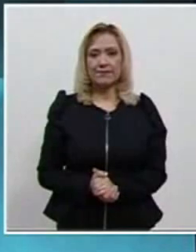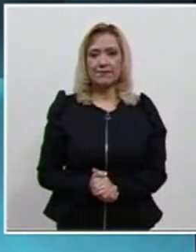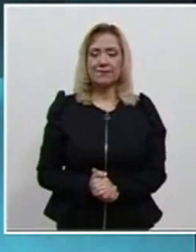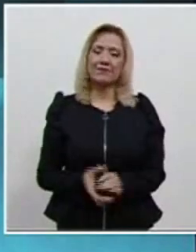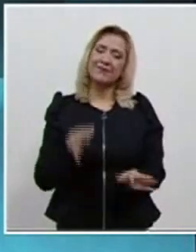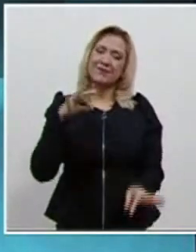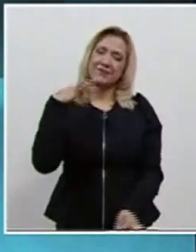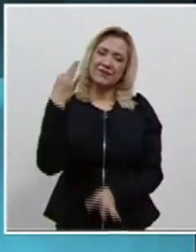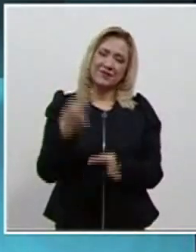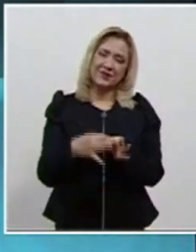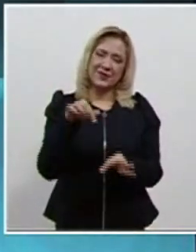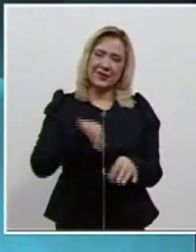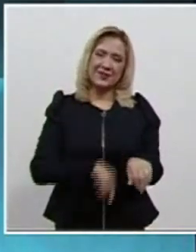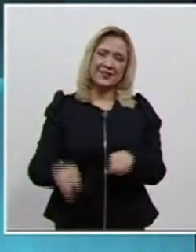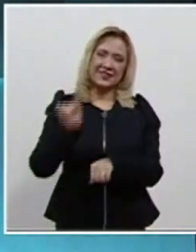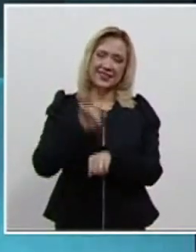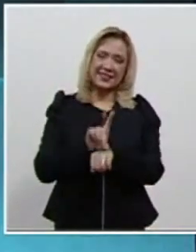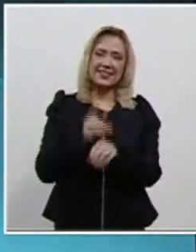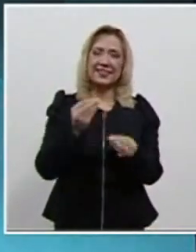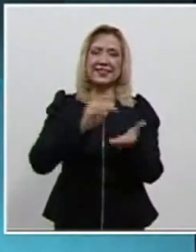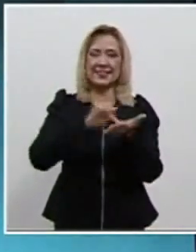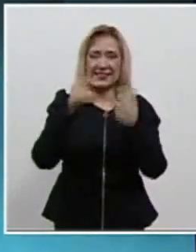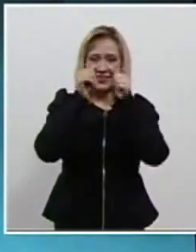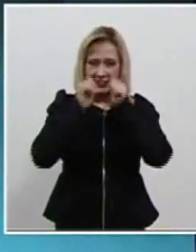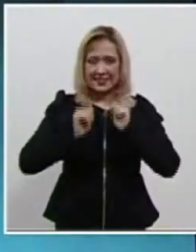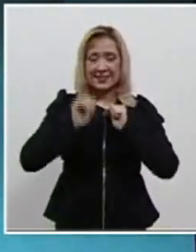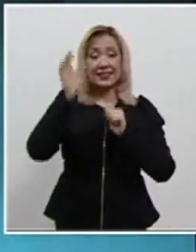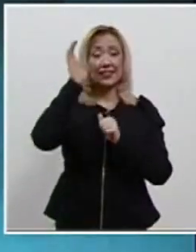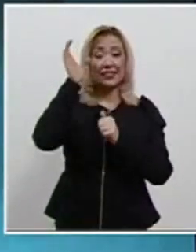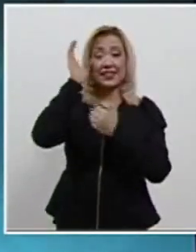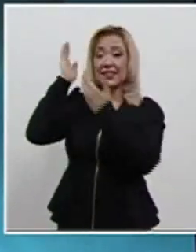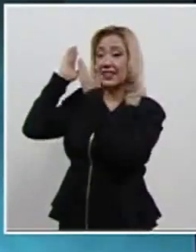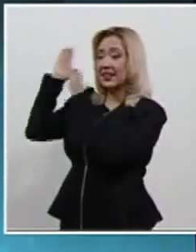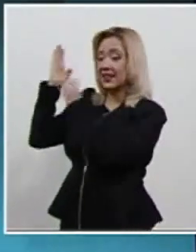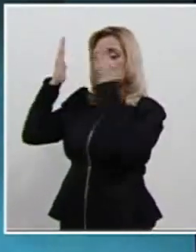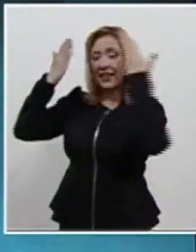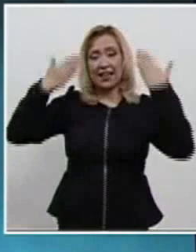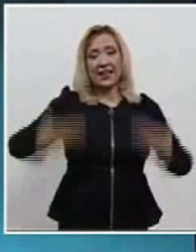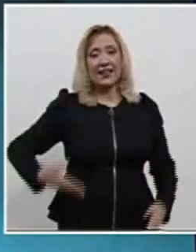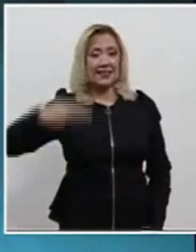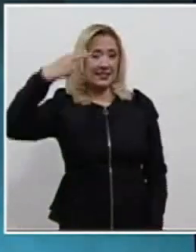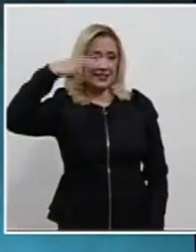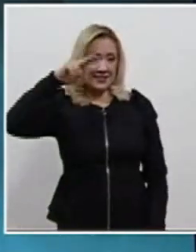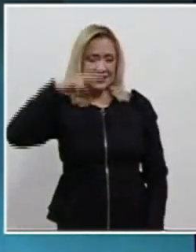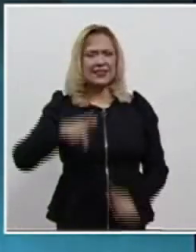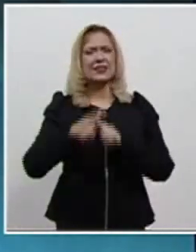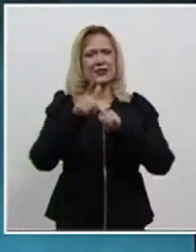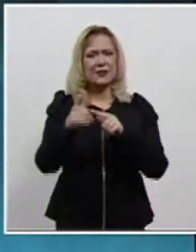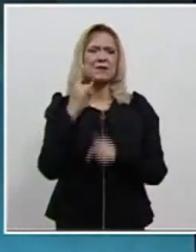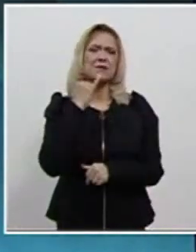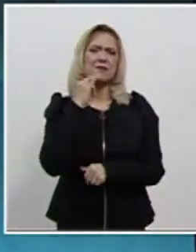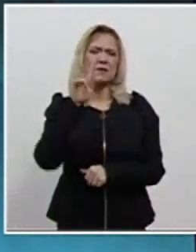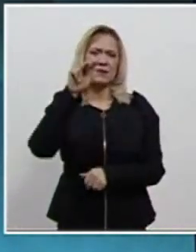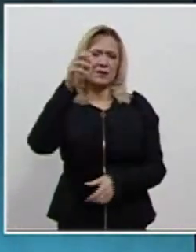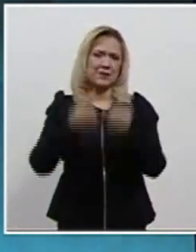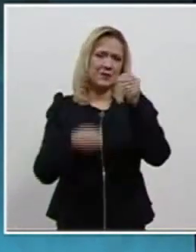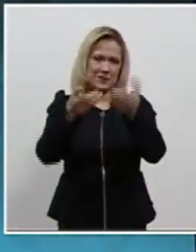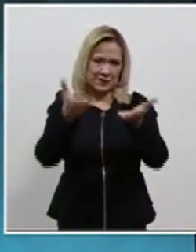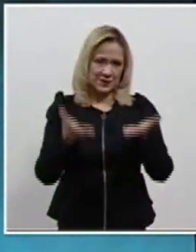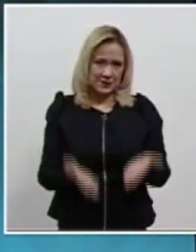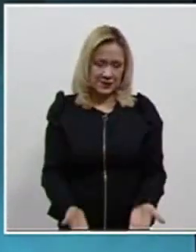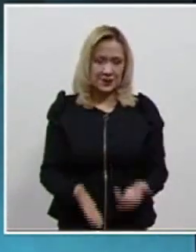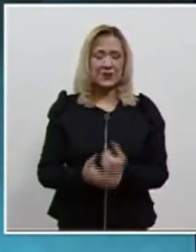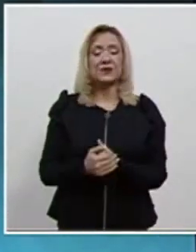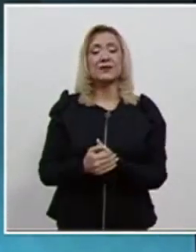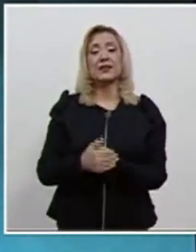Así concluimos esta emisión. Soy Citlali Pérez. Lo invito a mantenerse en la señal del canal del Poder Judicial de la Federación. Siga